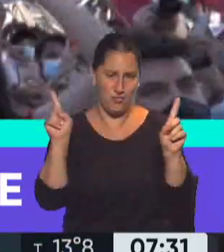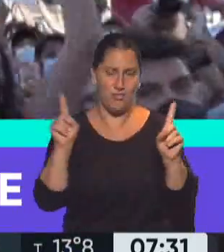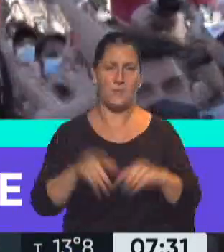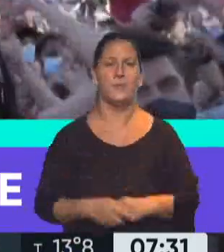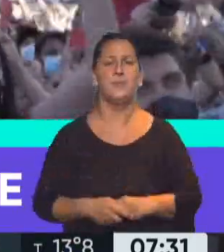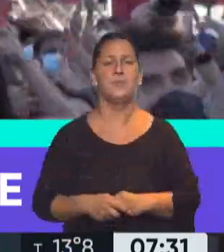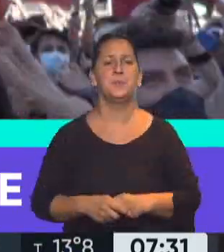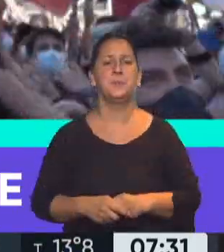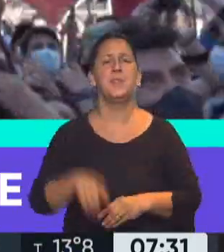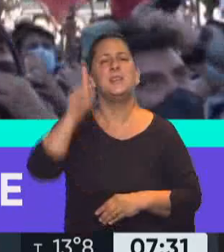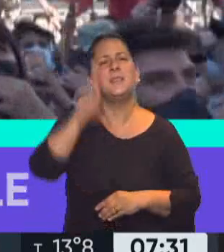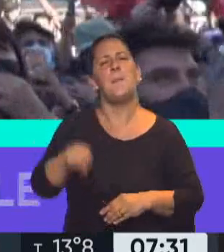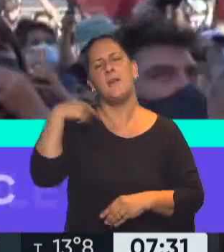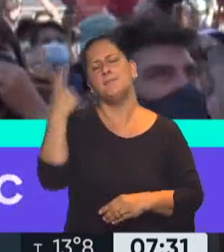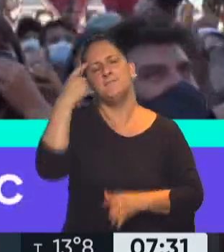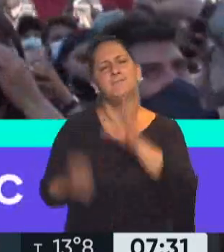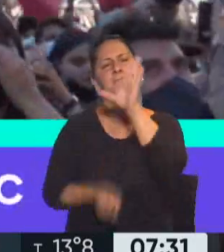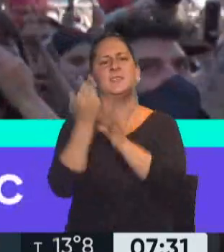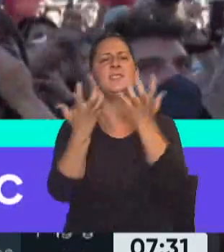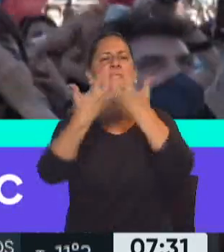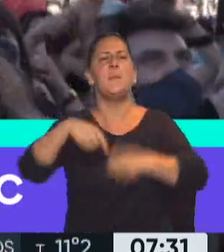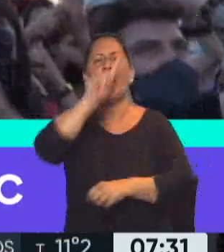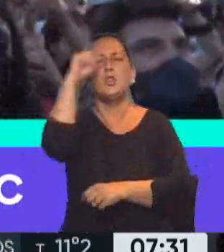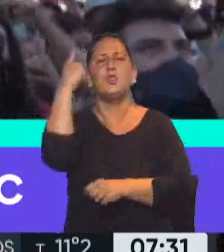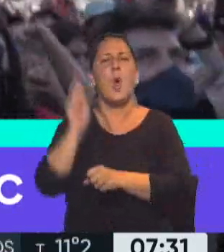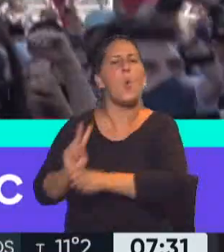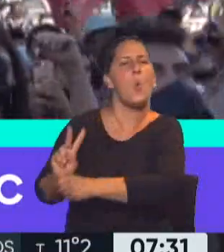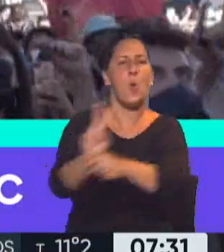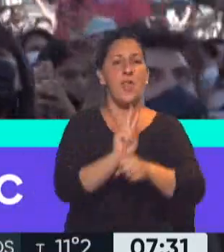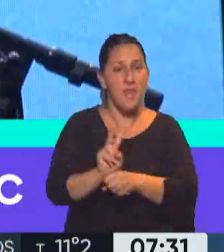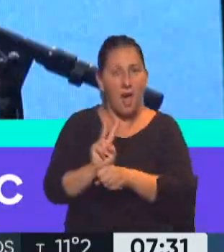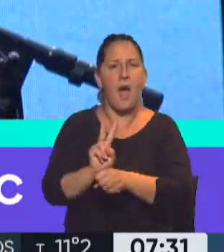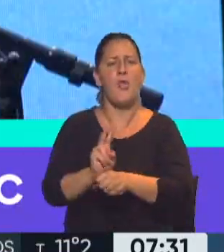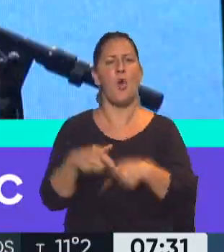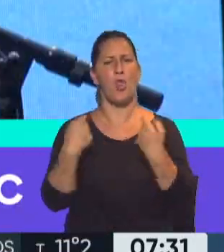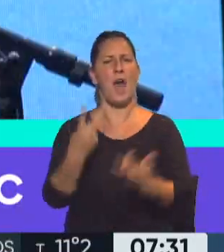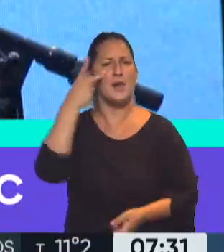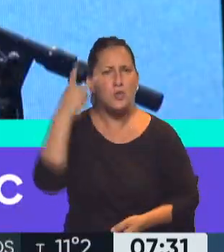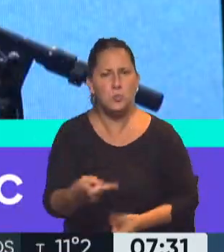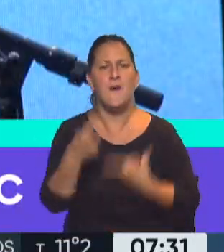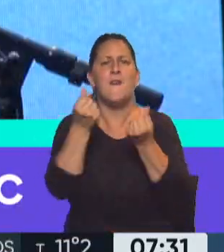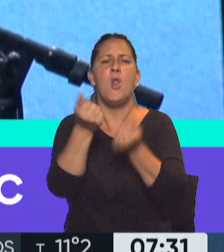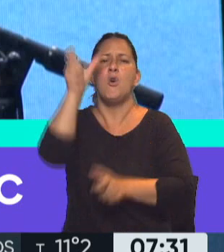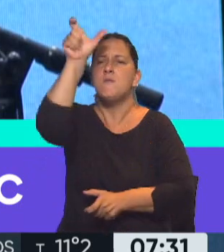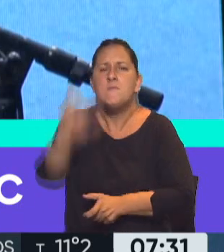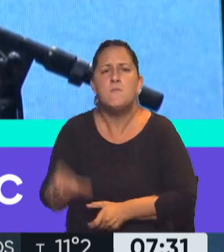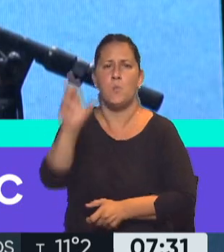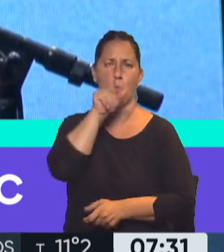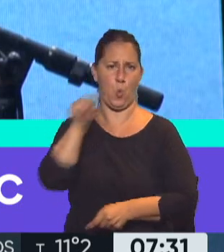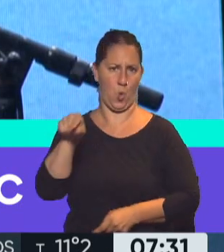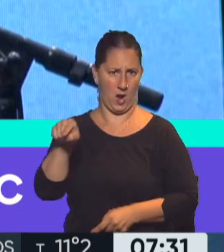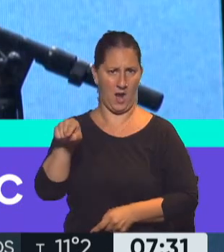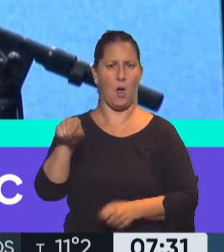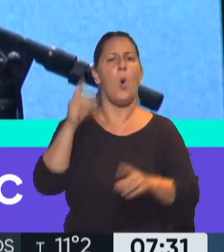Crear también un sistema nacional de cuidado que reconozca y valore a las mujeres que, producto